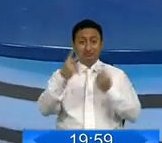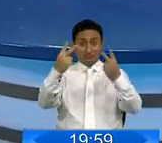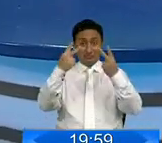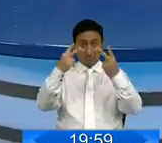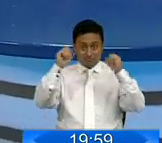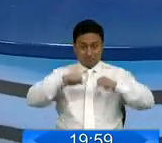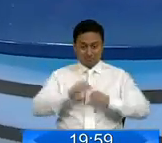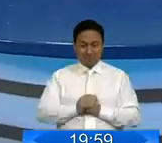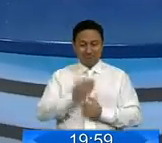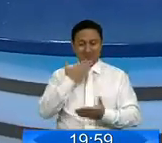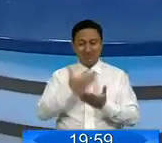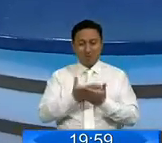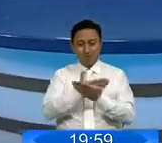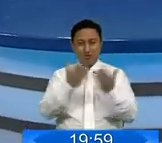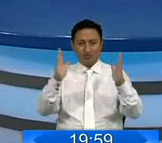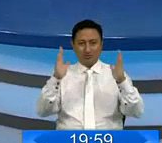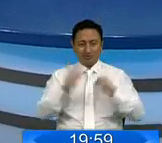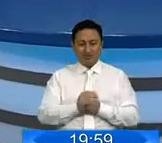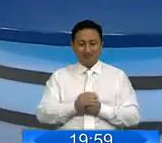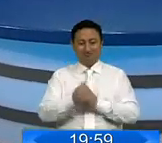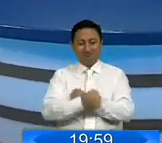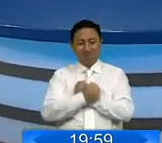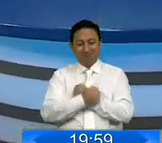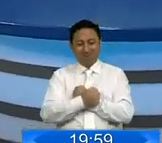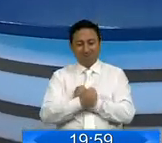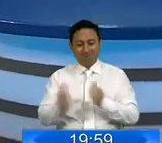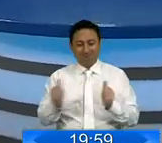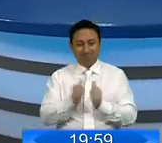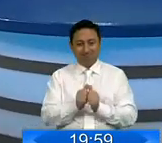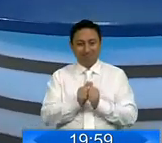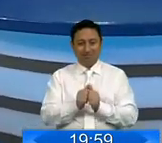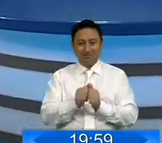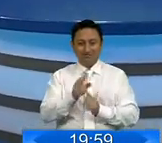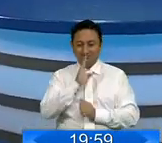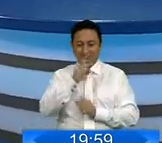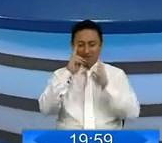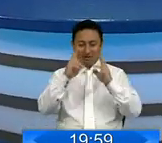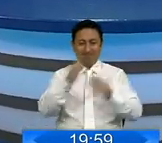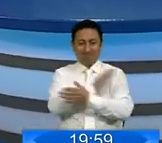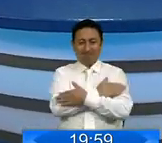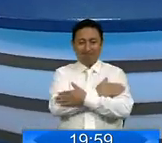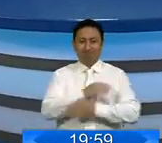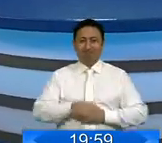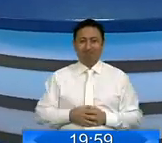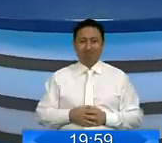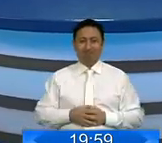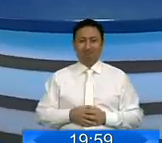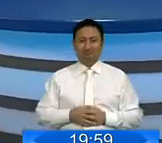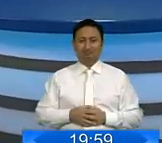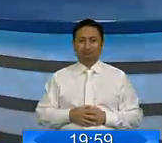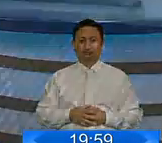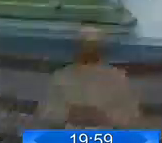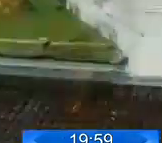pierdan. Gracias por la compañía, el cariño, pero sobre todo esa fiel sintonía. Un abrazo grande.